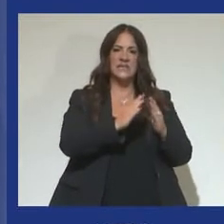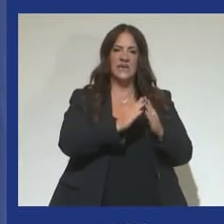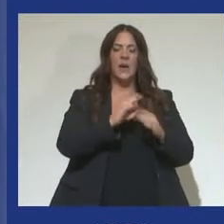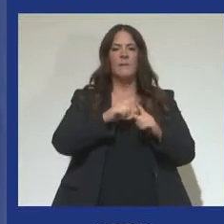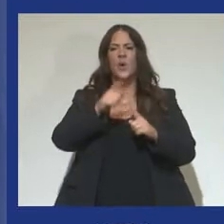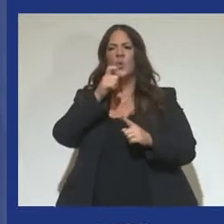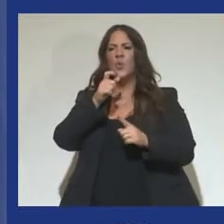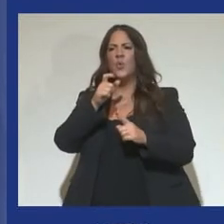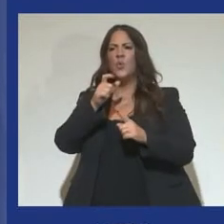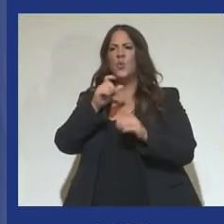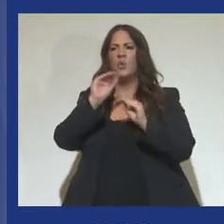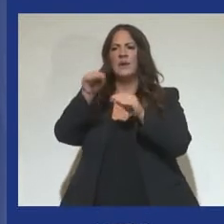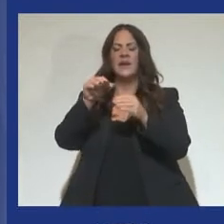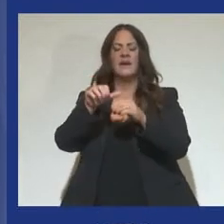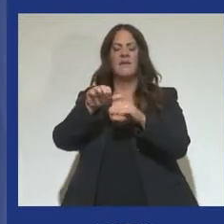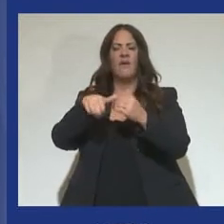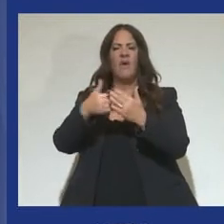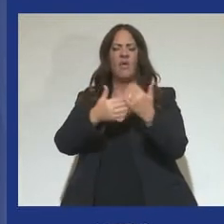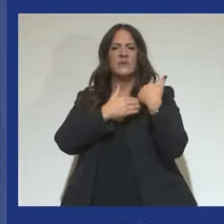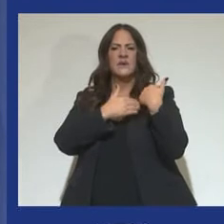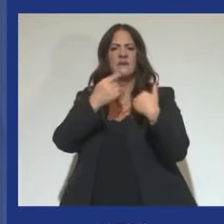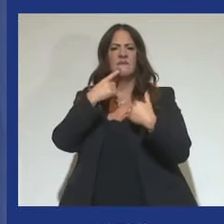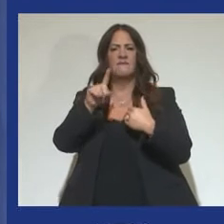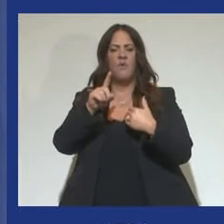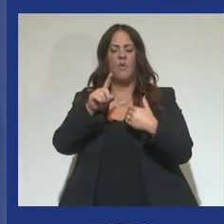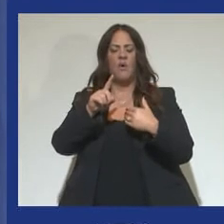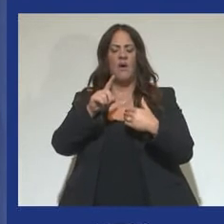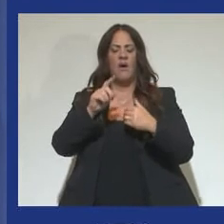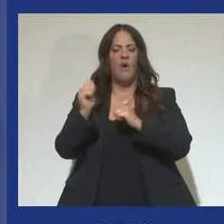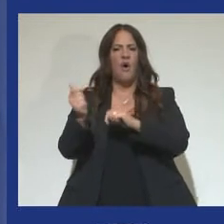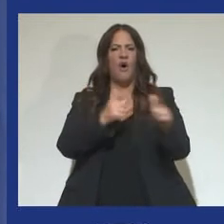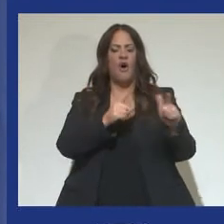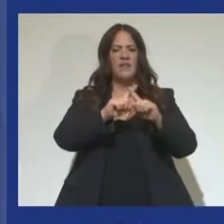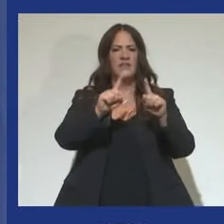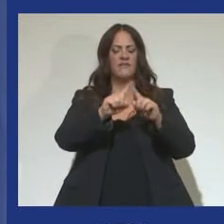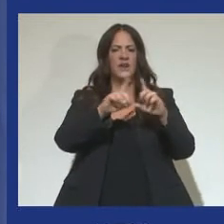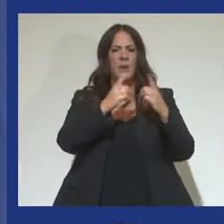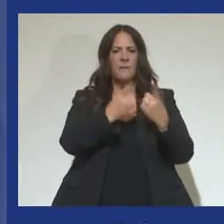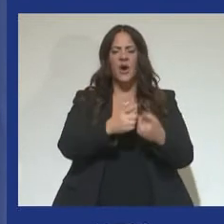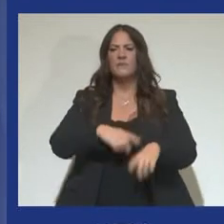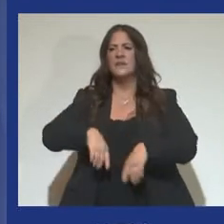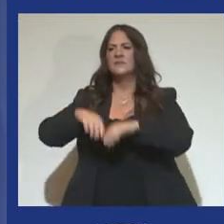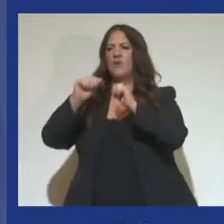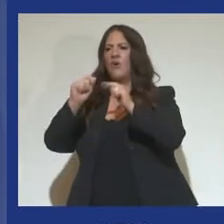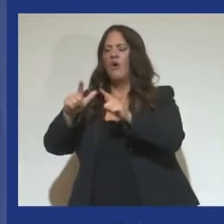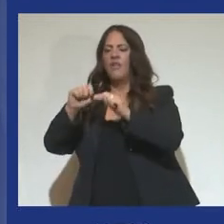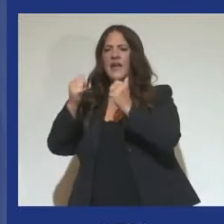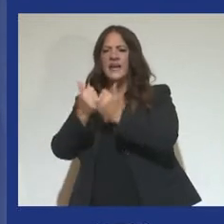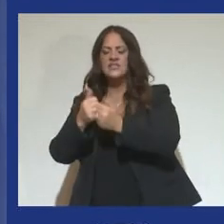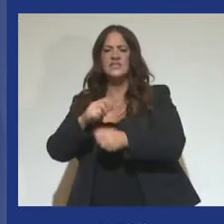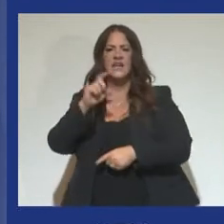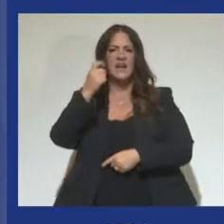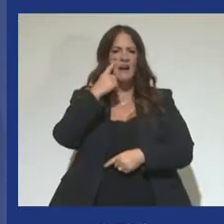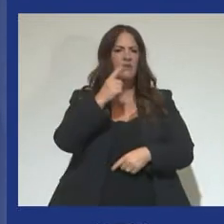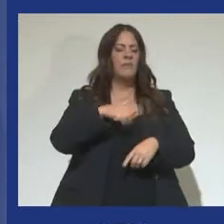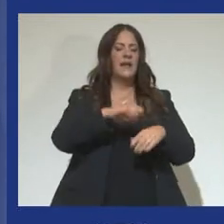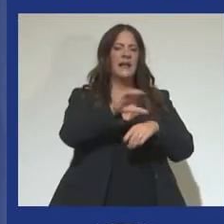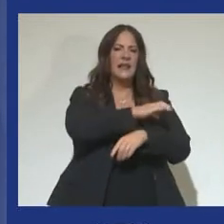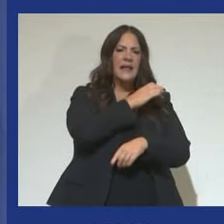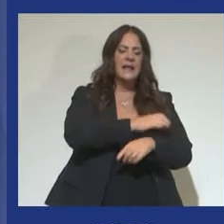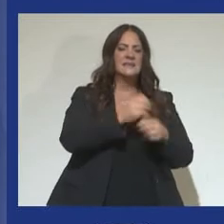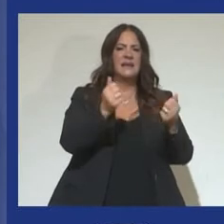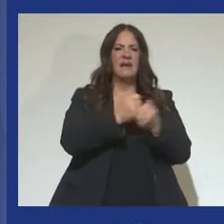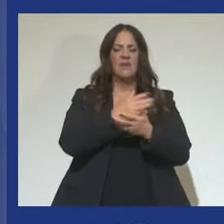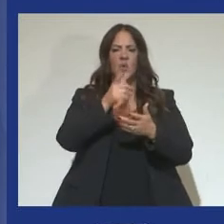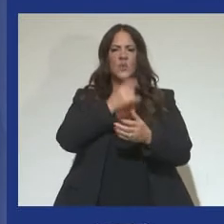reto es como uno hace responsable a cada uno de los niveles de gobierno a cada una de estas clínicas colaboradores en todo el